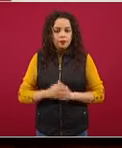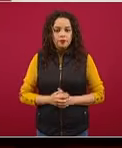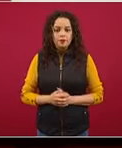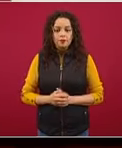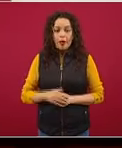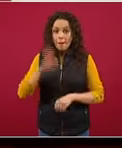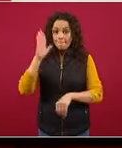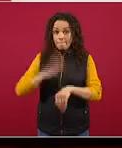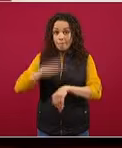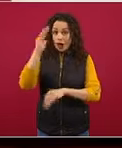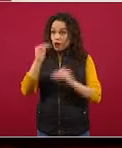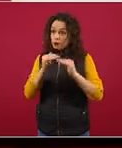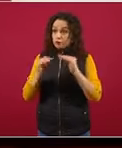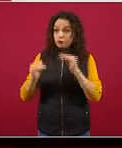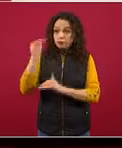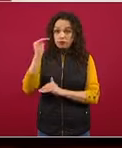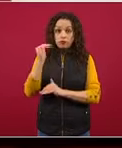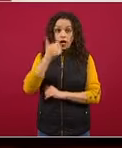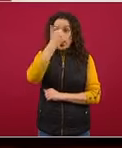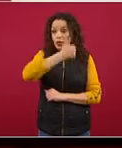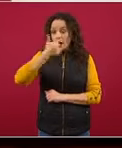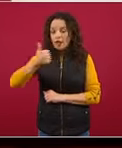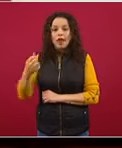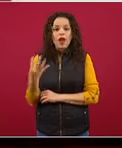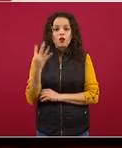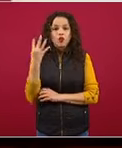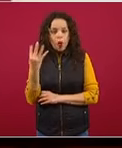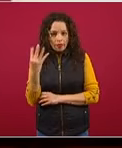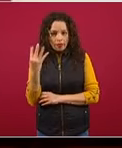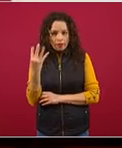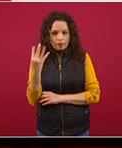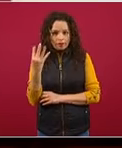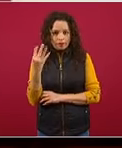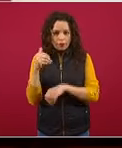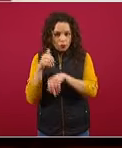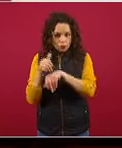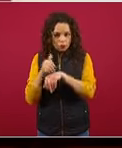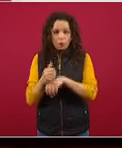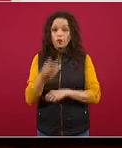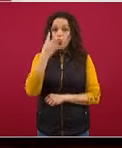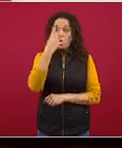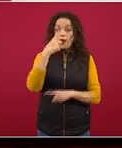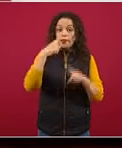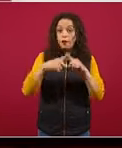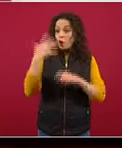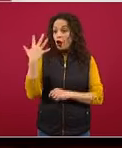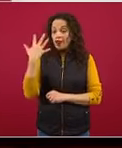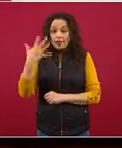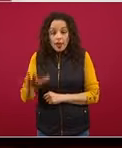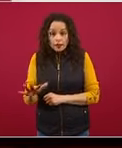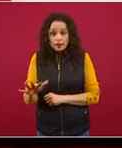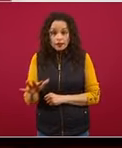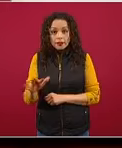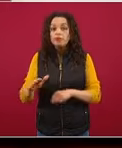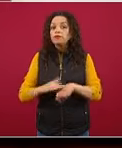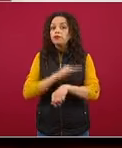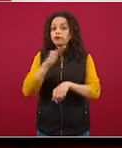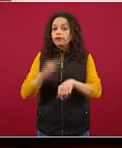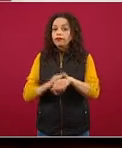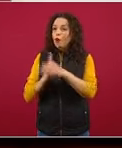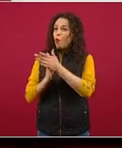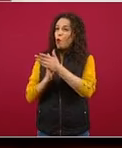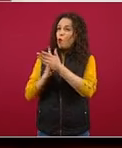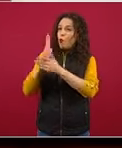El máximo de cada indicador es 4. Si multiplicamos 4 por los 10 indicadores que hay, la calificación